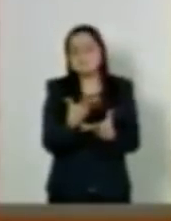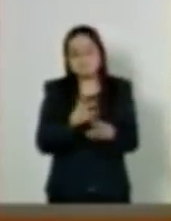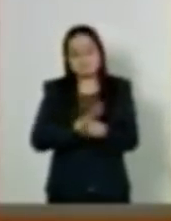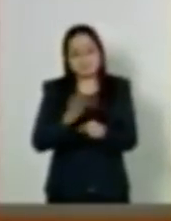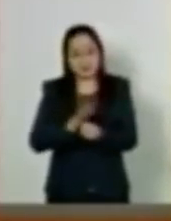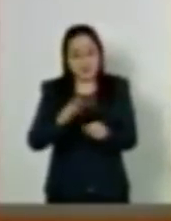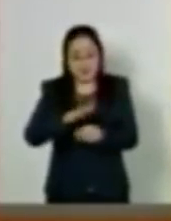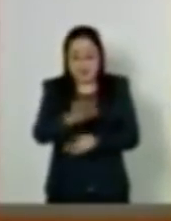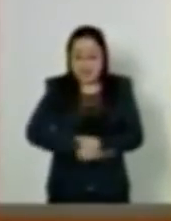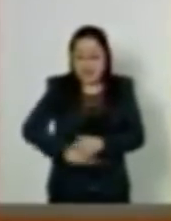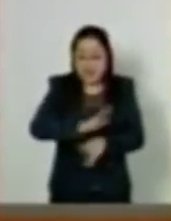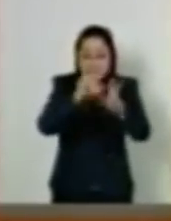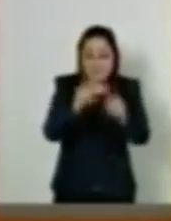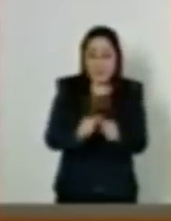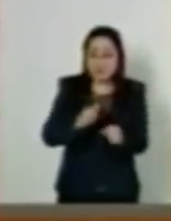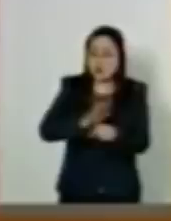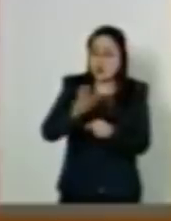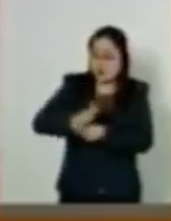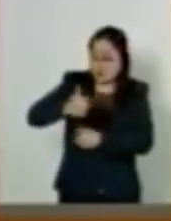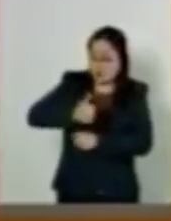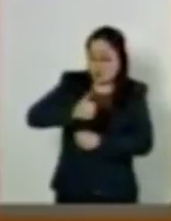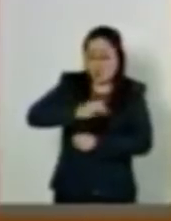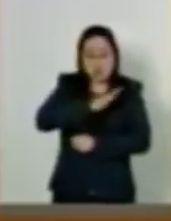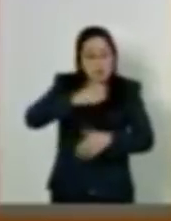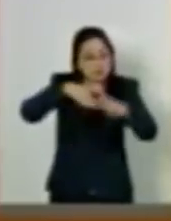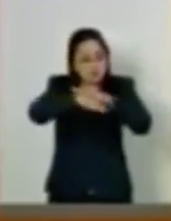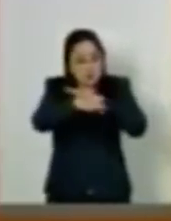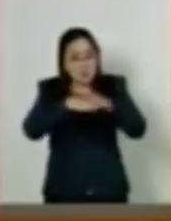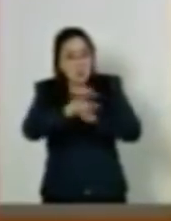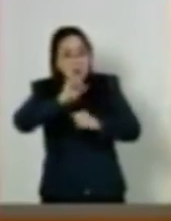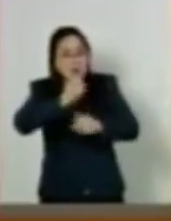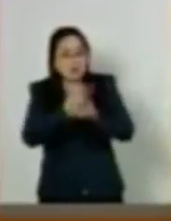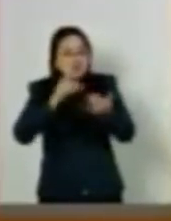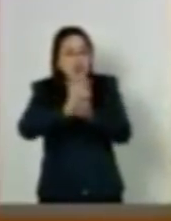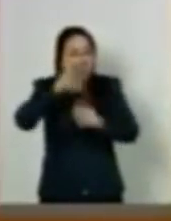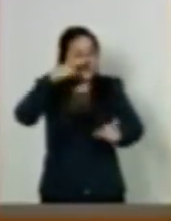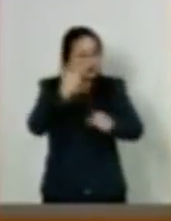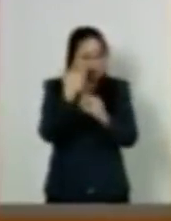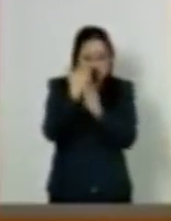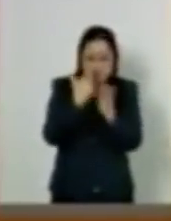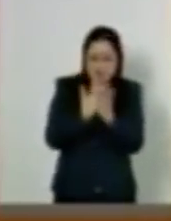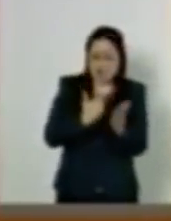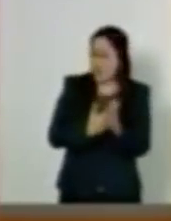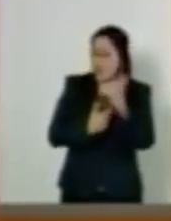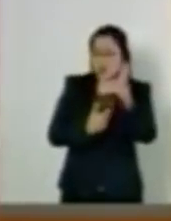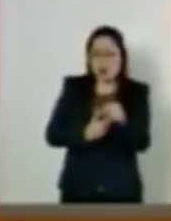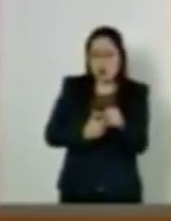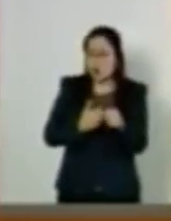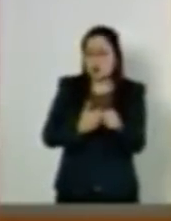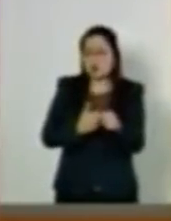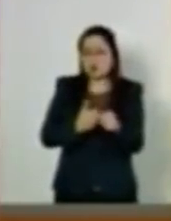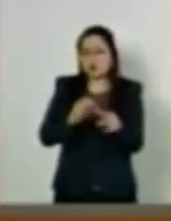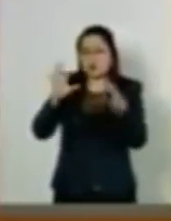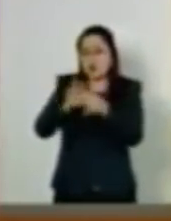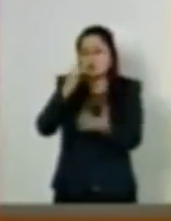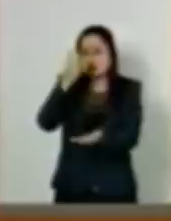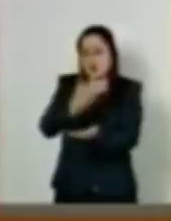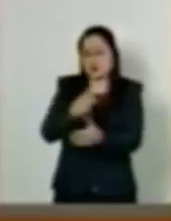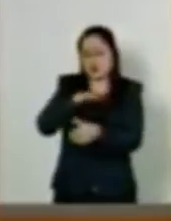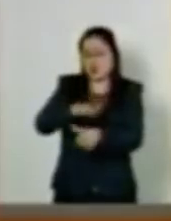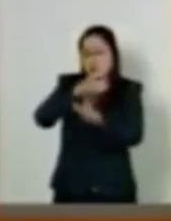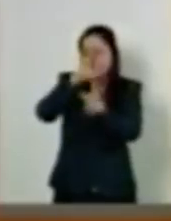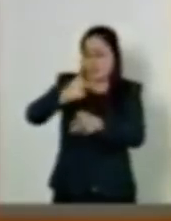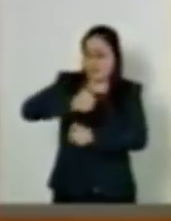tiempos de paz, ninguna autoridad militar puede ejercer más funciones que las que tengan exacta conexión con la